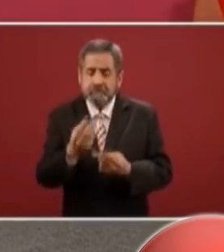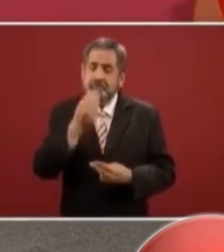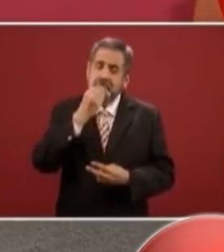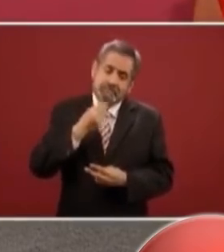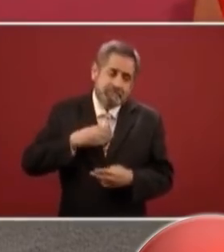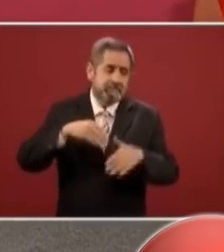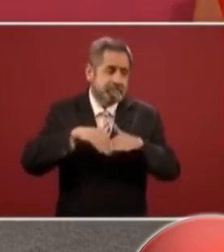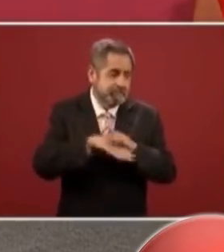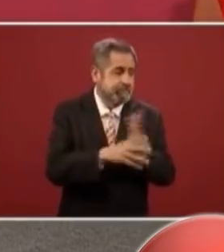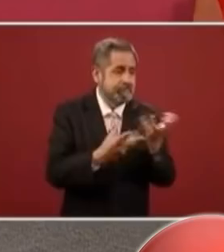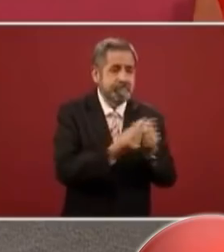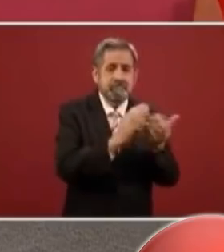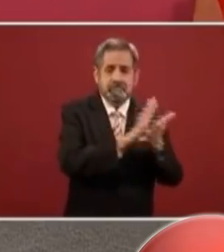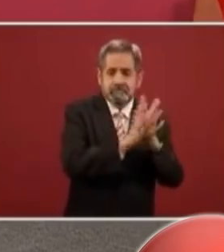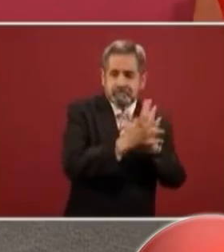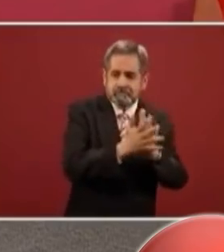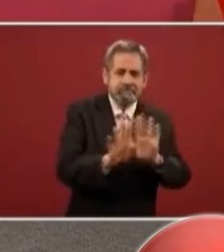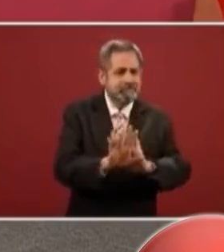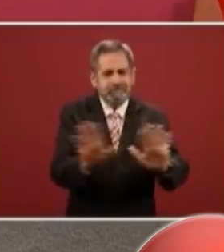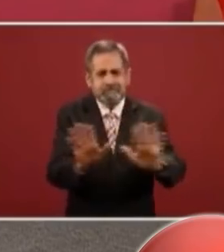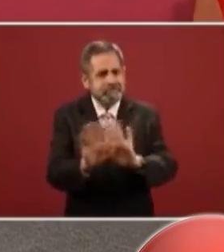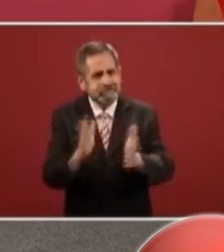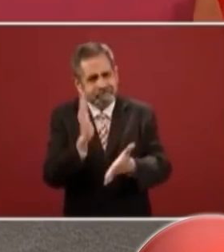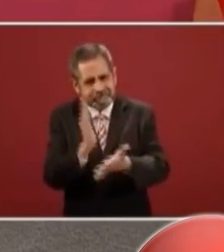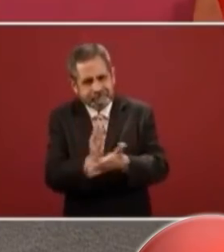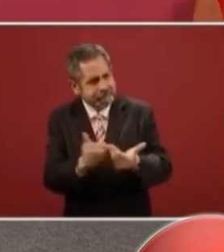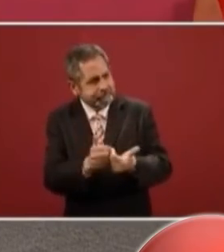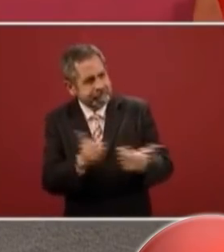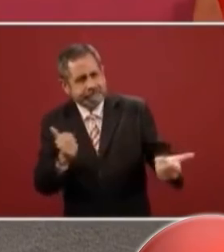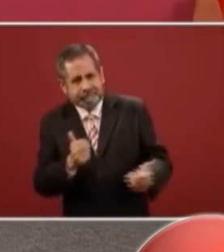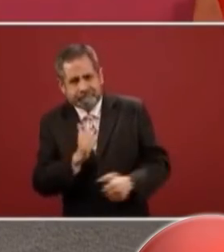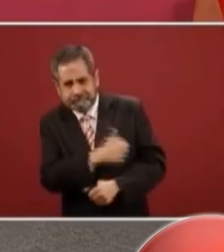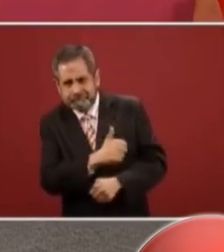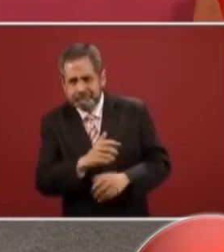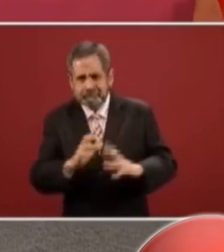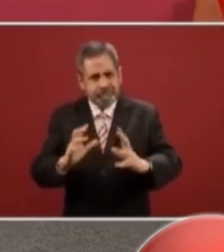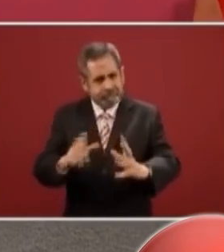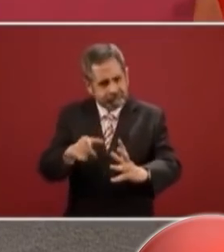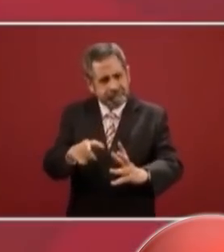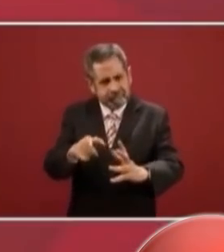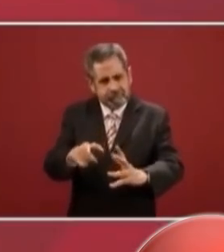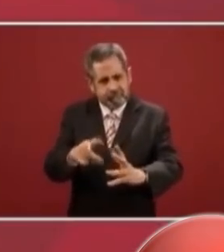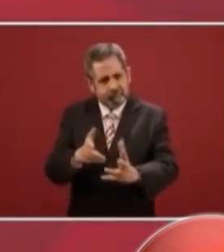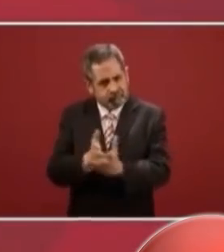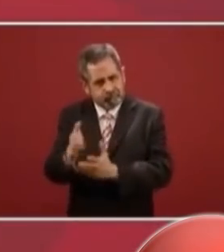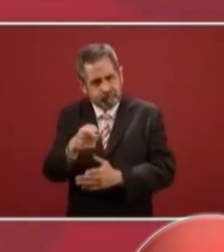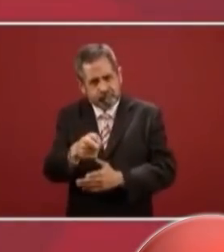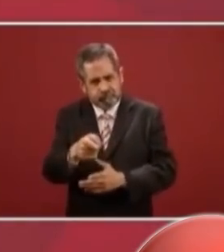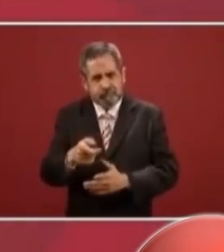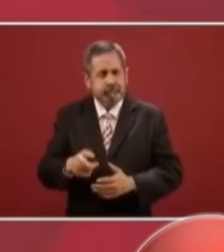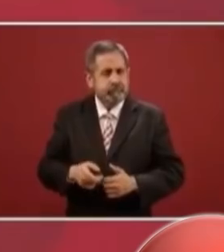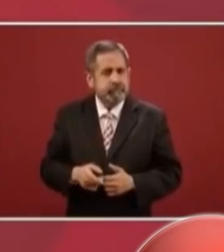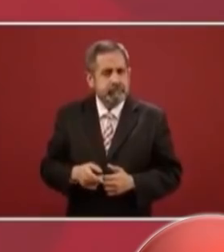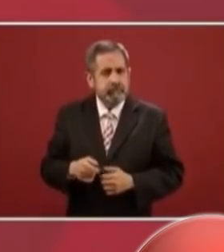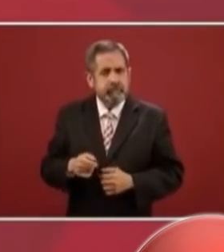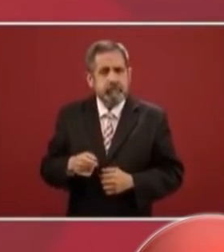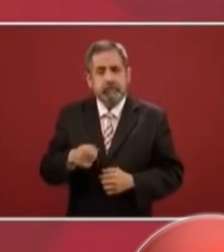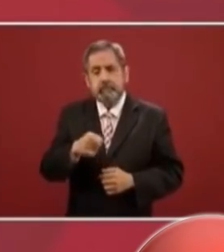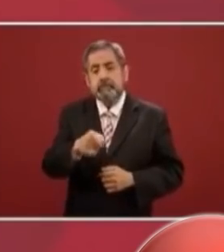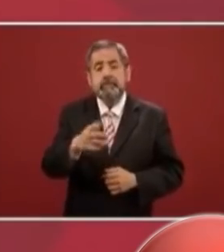alternativas, tomaban este camino de que